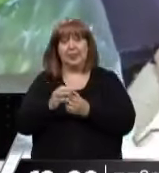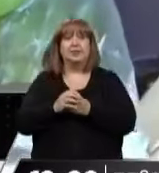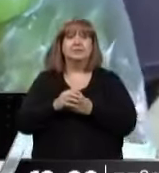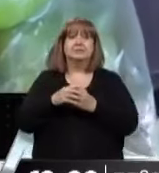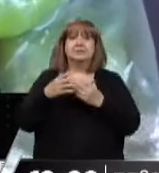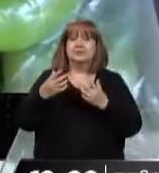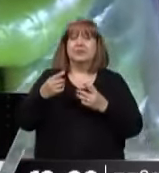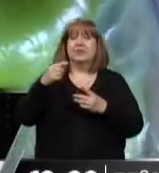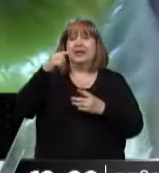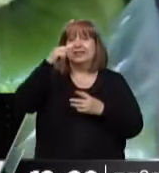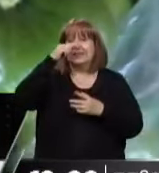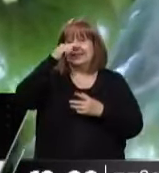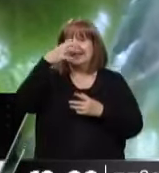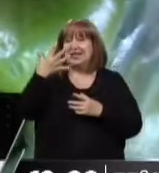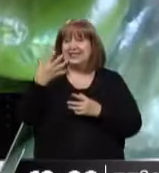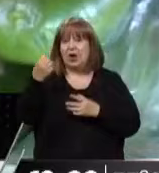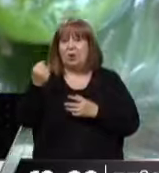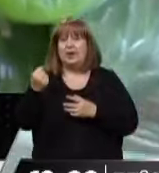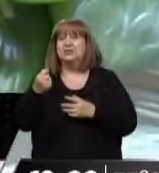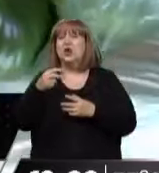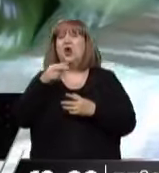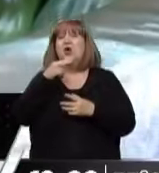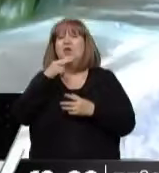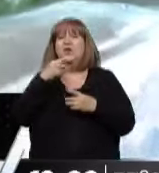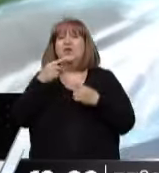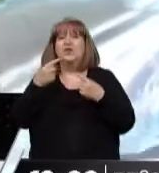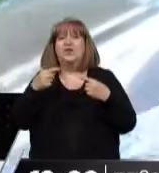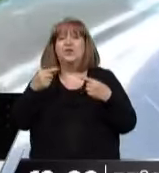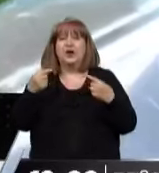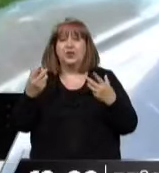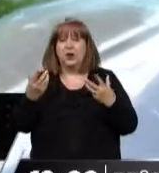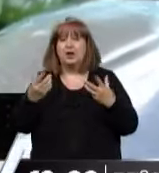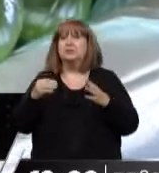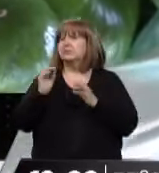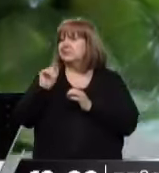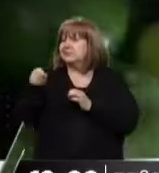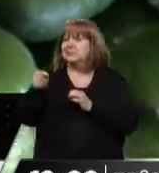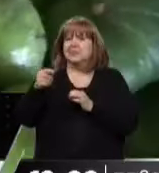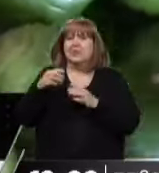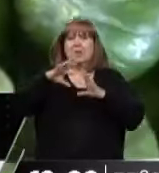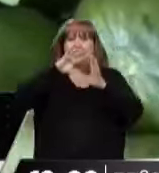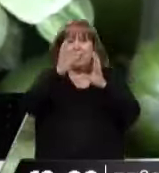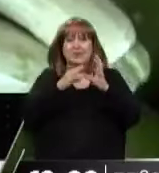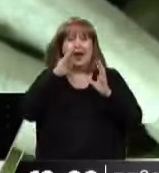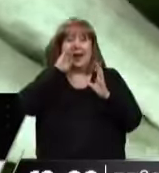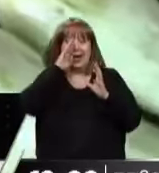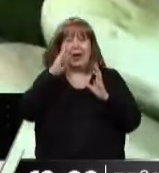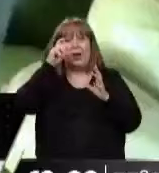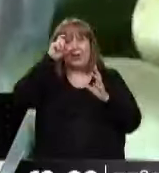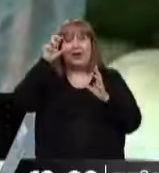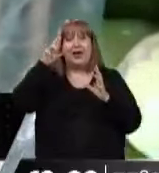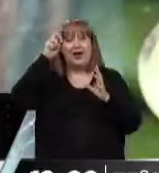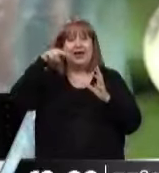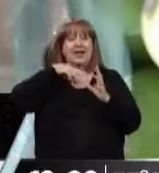75 pesos el kilo, eso es una verdura que hoy conviene comprarla. Al lado tenemos berenjenas. Sí, eso está